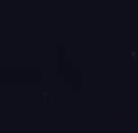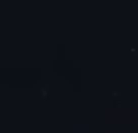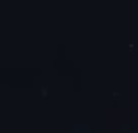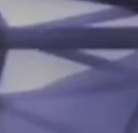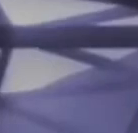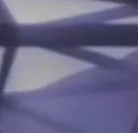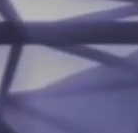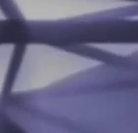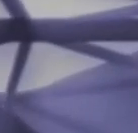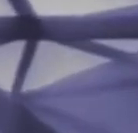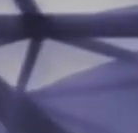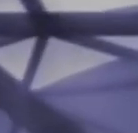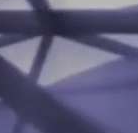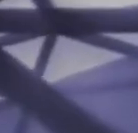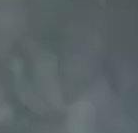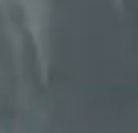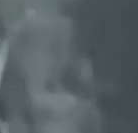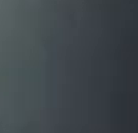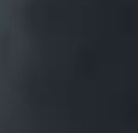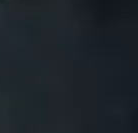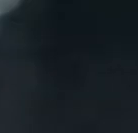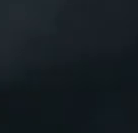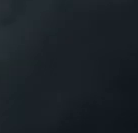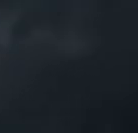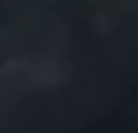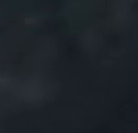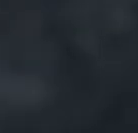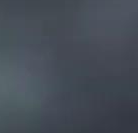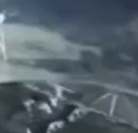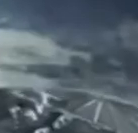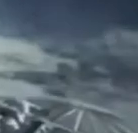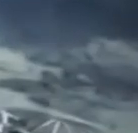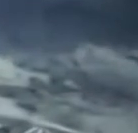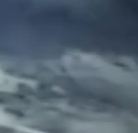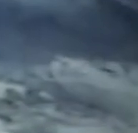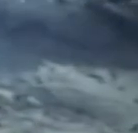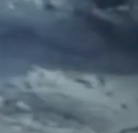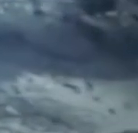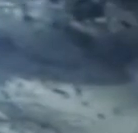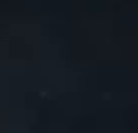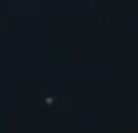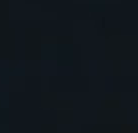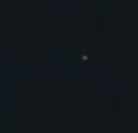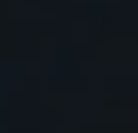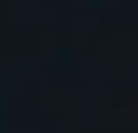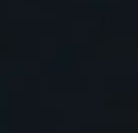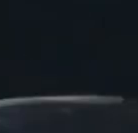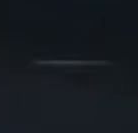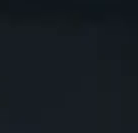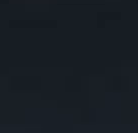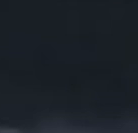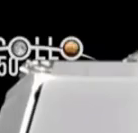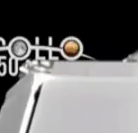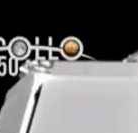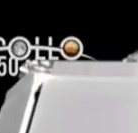llevar personas e instrumental para edificar un asentamiento, y por otro lado, llevar la presencia femenina a un nuevo estatus en la